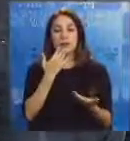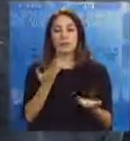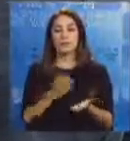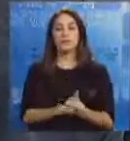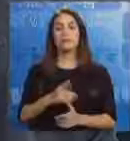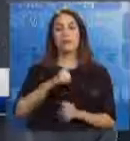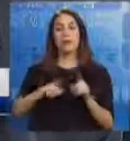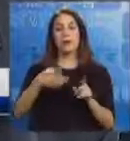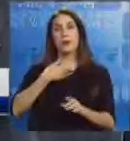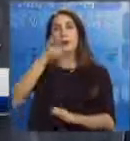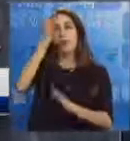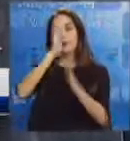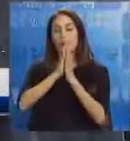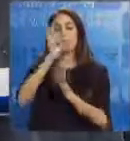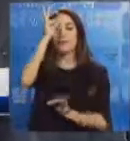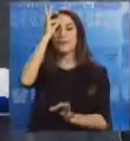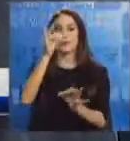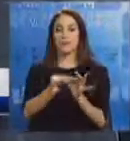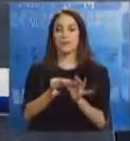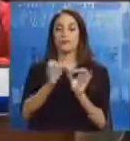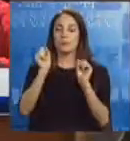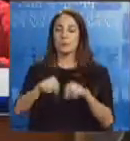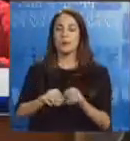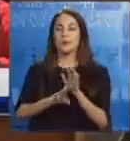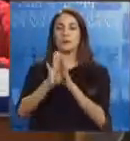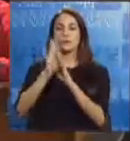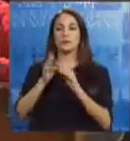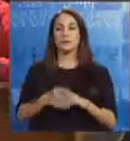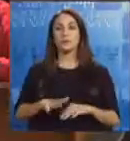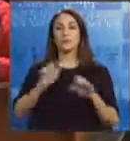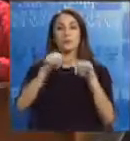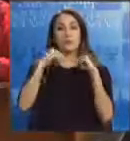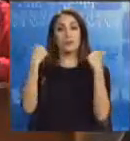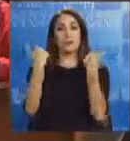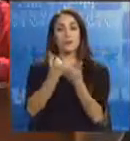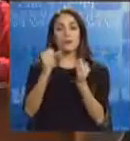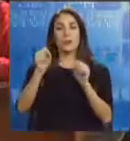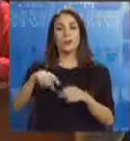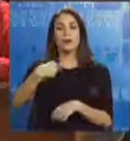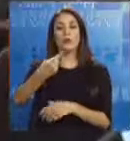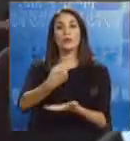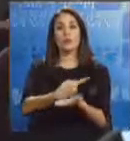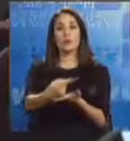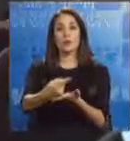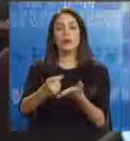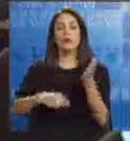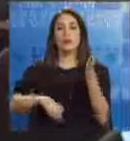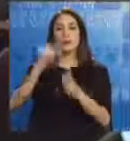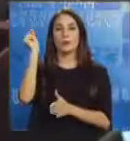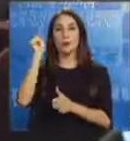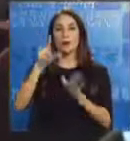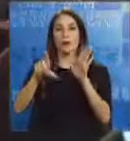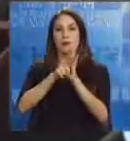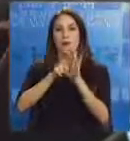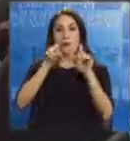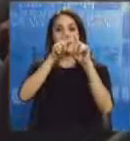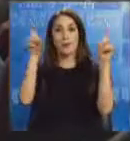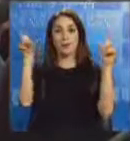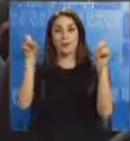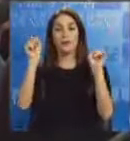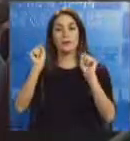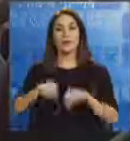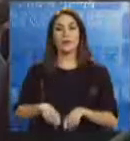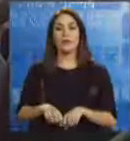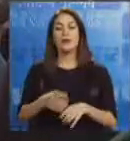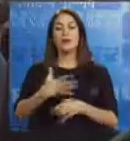Dios, que Dios me va a sacar adelante. La Asamblea Nacional podría aprobar la próxima semana una norma que obligue a las empresas de medicina prepagada